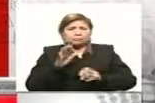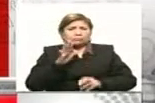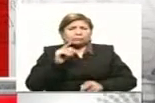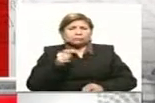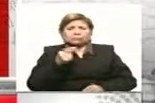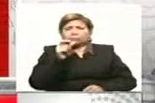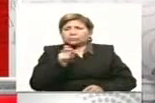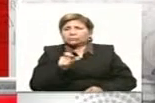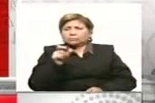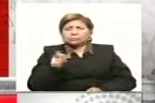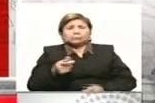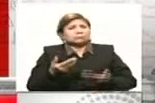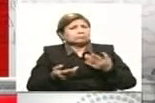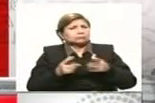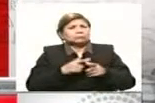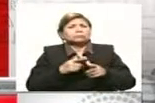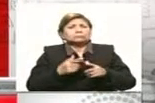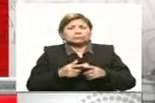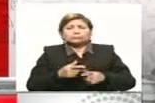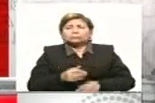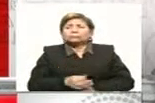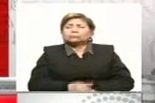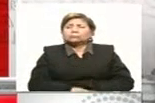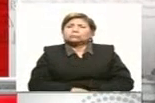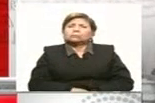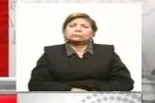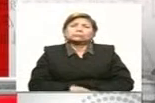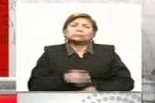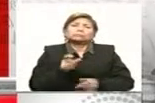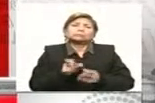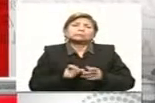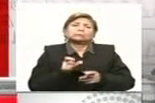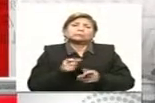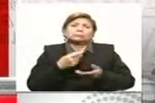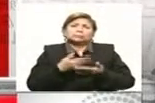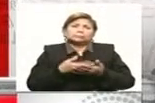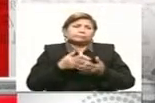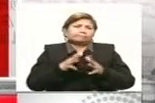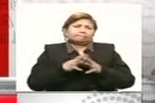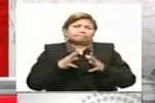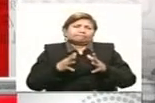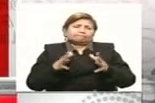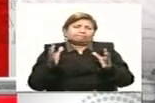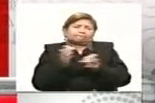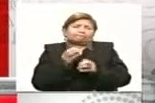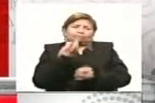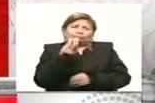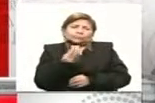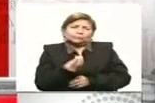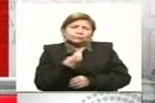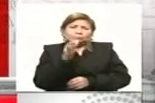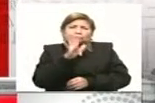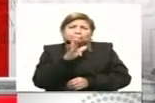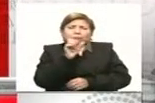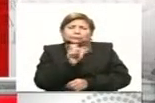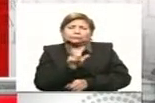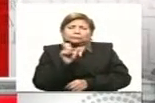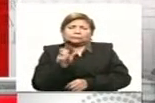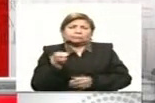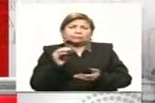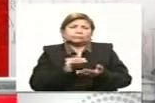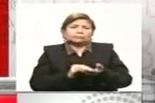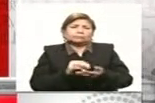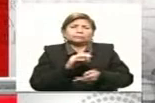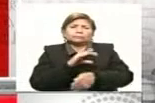5.000 habitantes. Entonces, el personal que atiende es muy reducido, 5 personas, más el médico